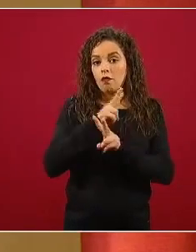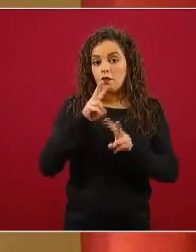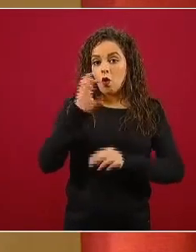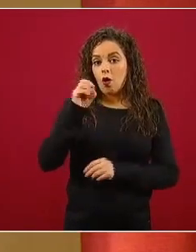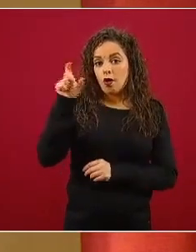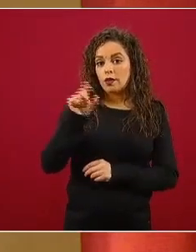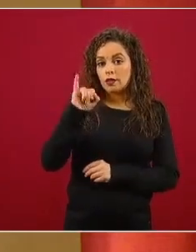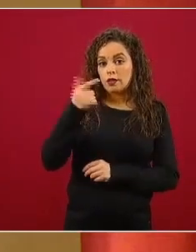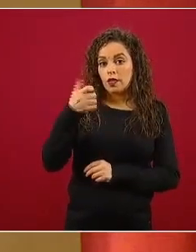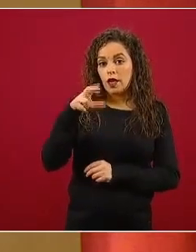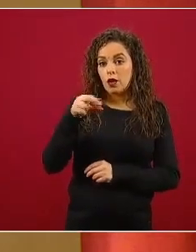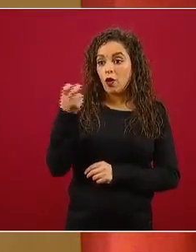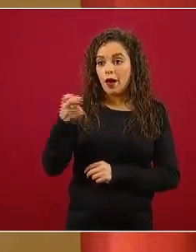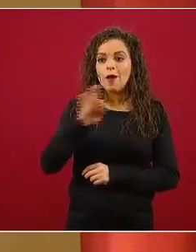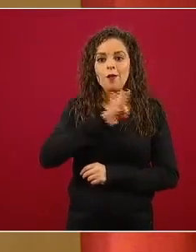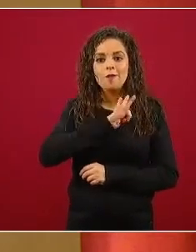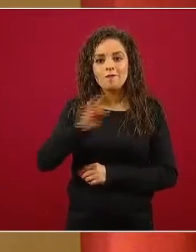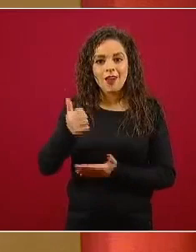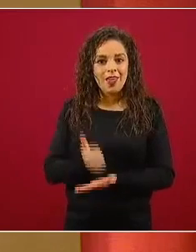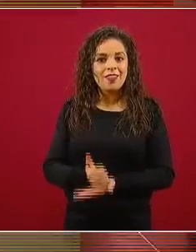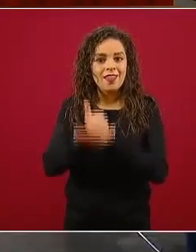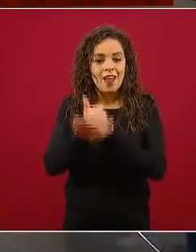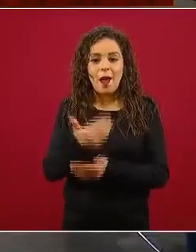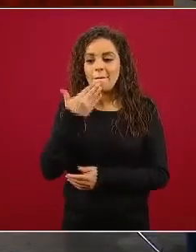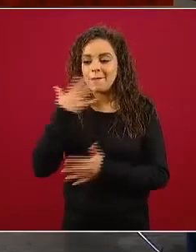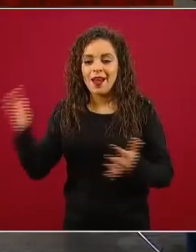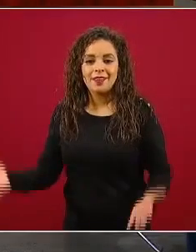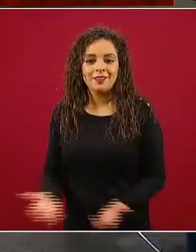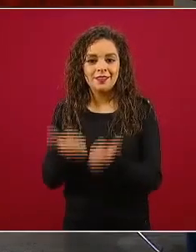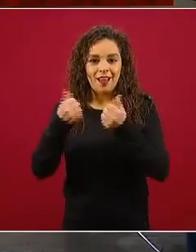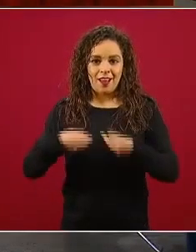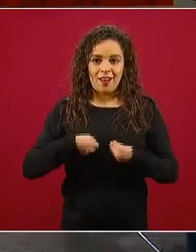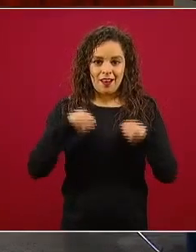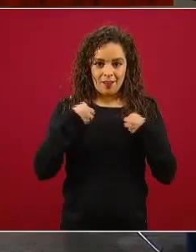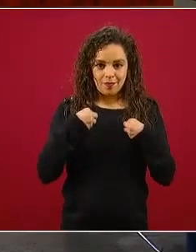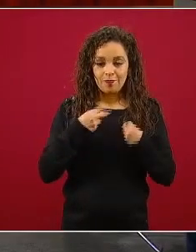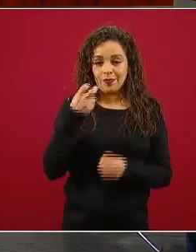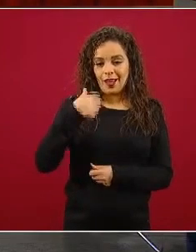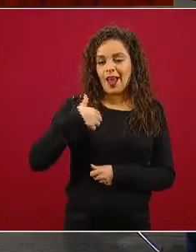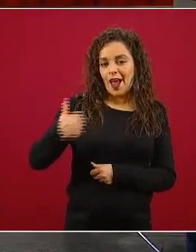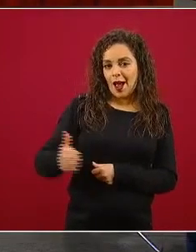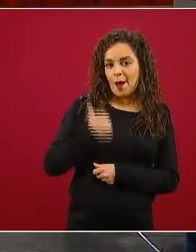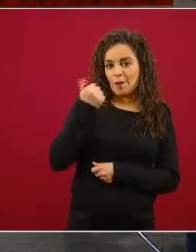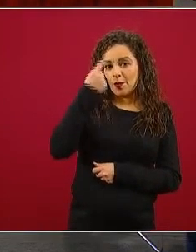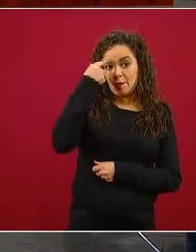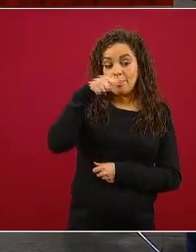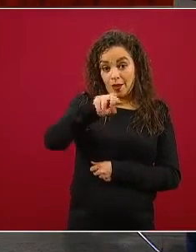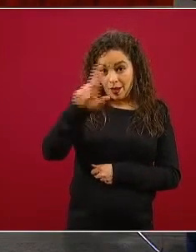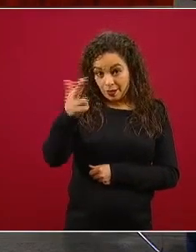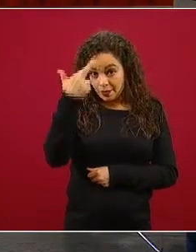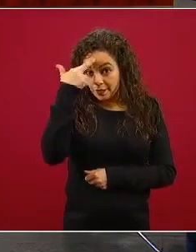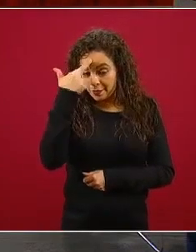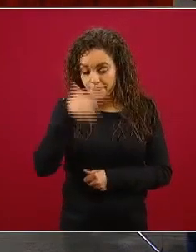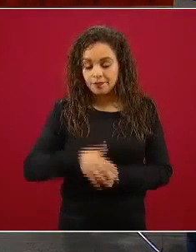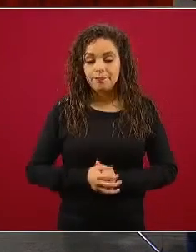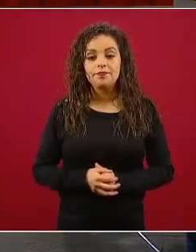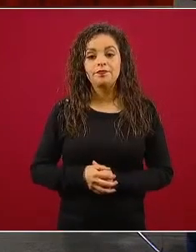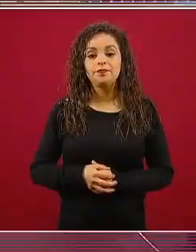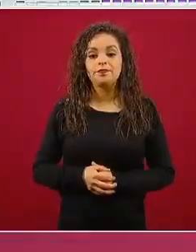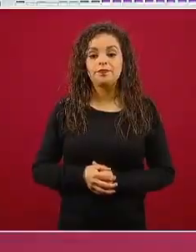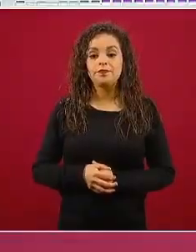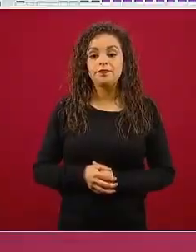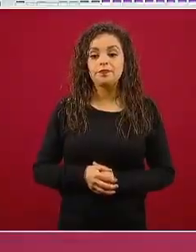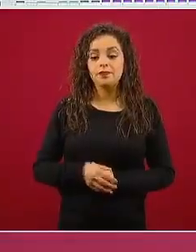en éxito en salvar la vida de las personas. Entonces aprovecho para recordar esto. Pero desafortunadamente puede ocurrir que,